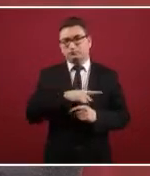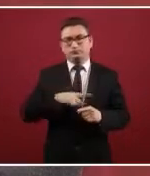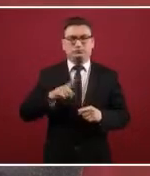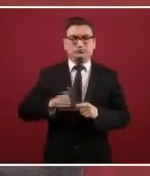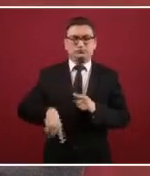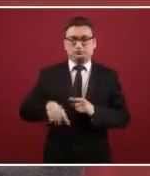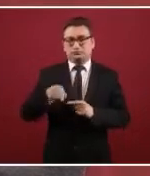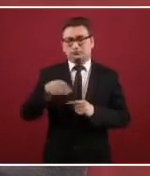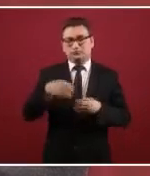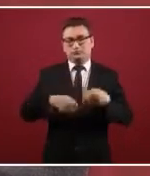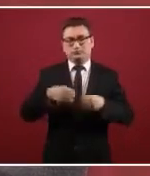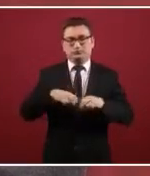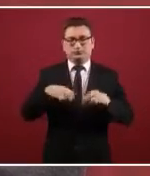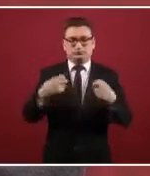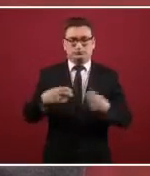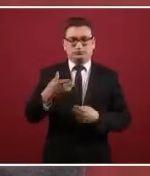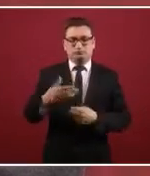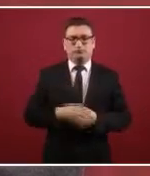magistrado.